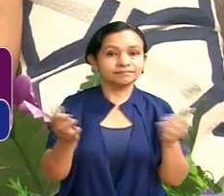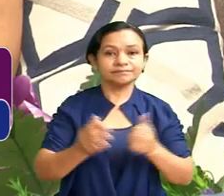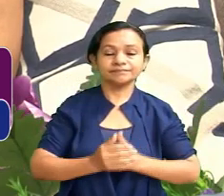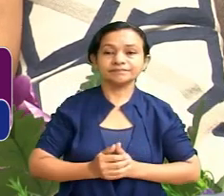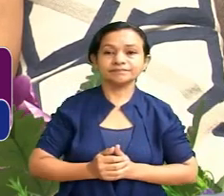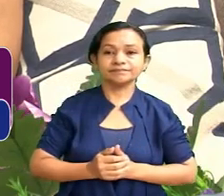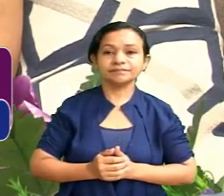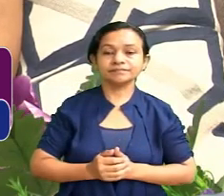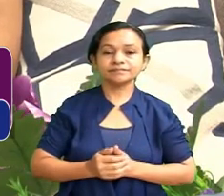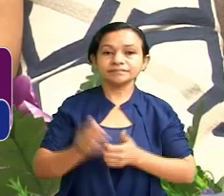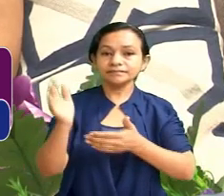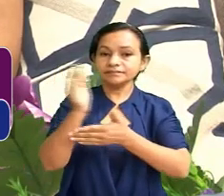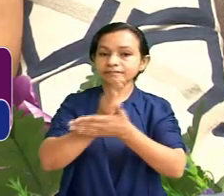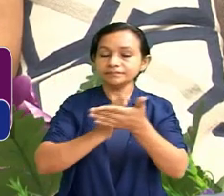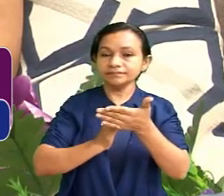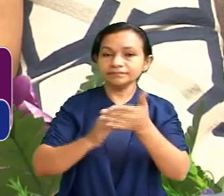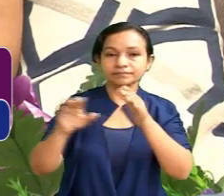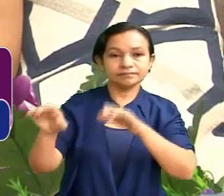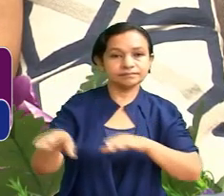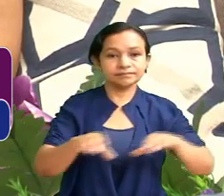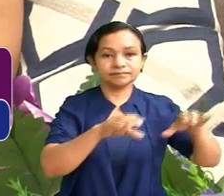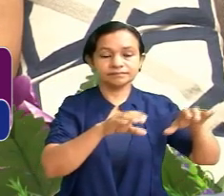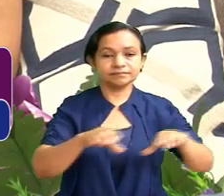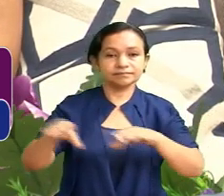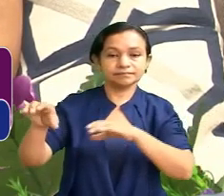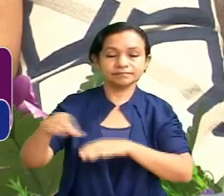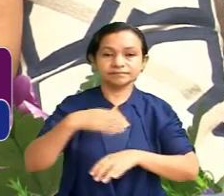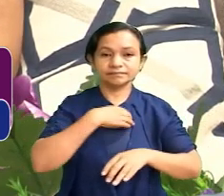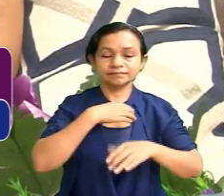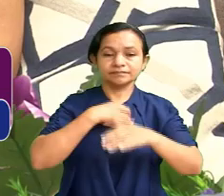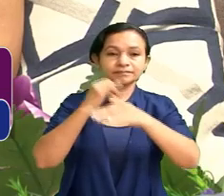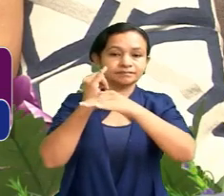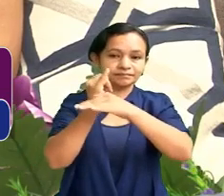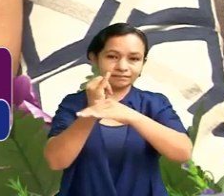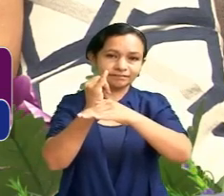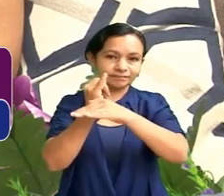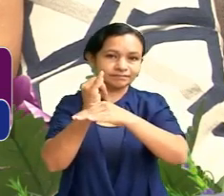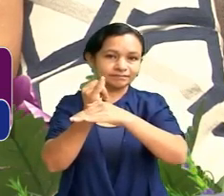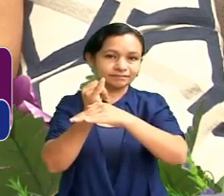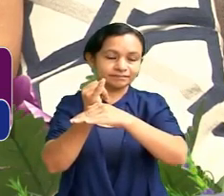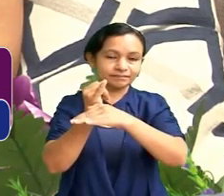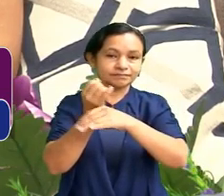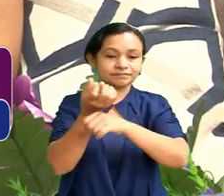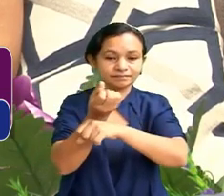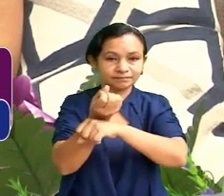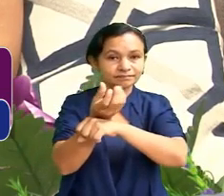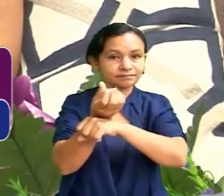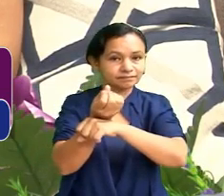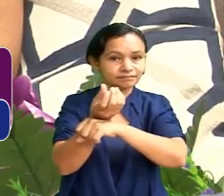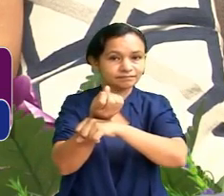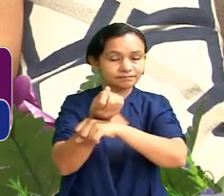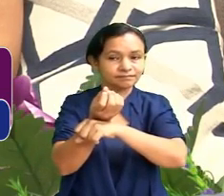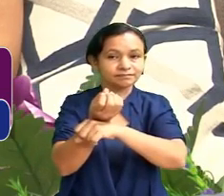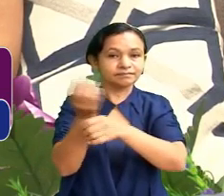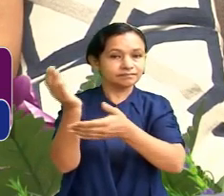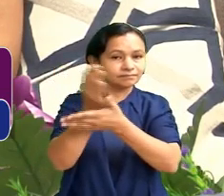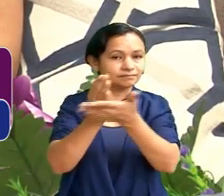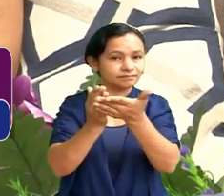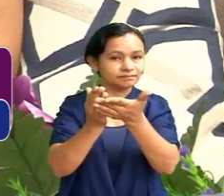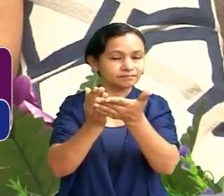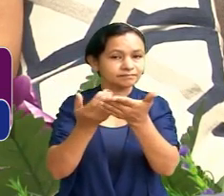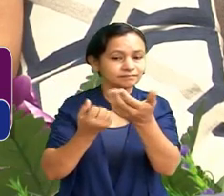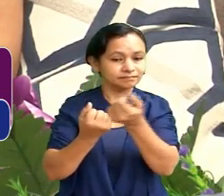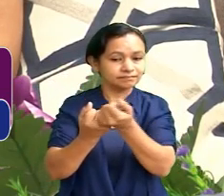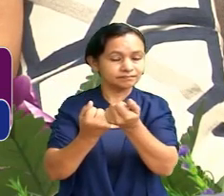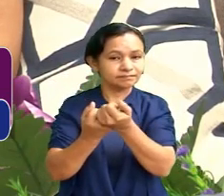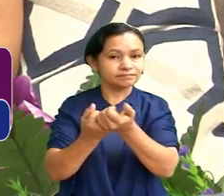a veces también hay algunas actividades propiamente en las iglesias y también a las alcaldías pues en determinadas ocasiones tienen su